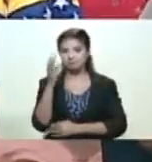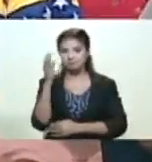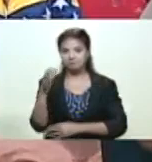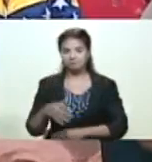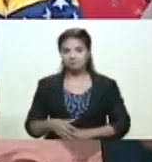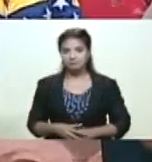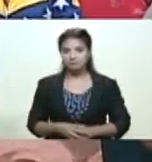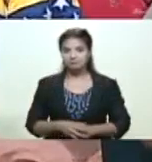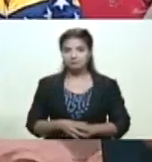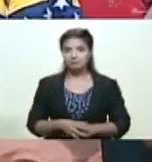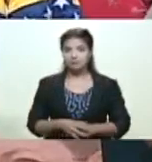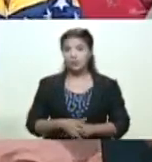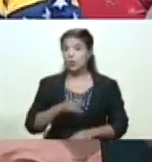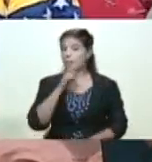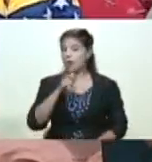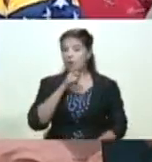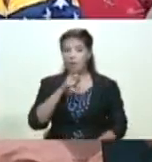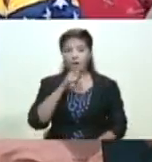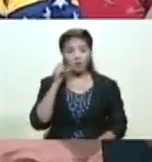Entre lo malo de lo malo,